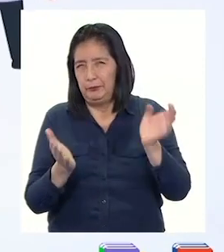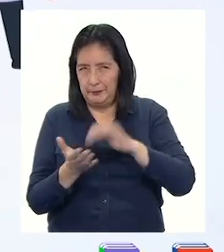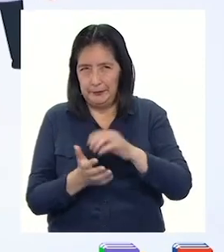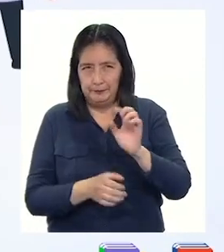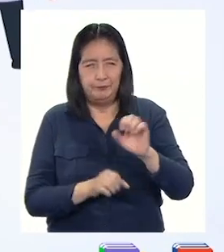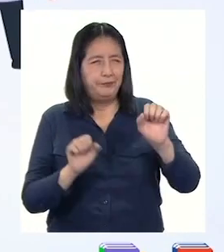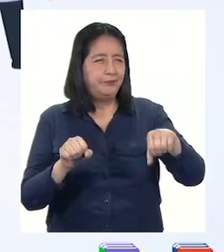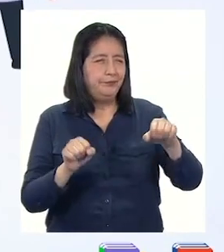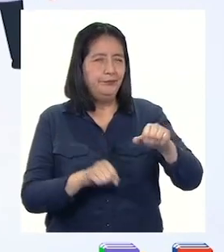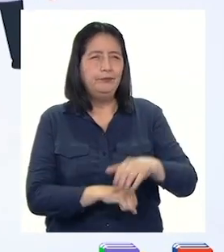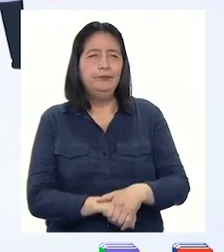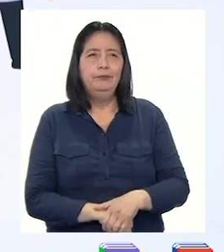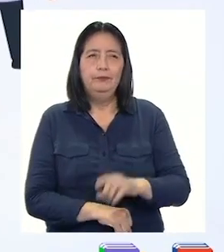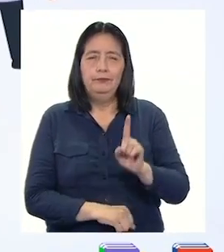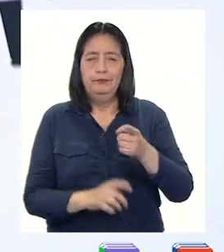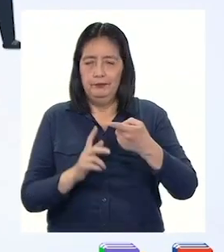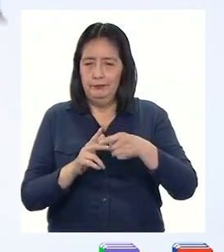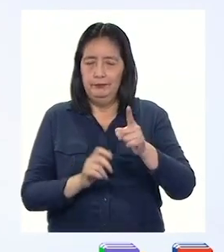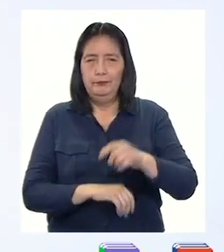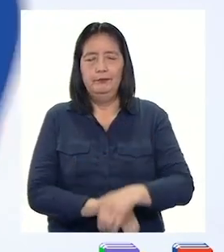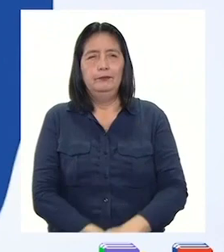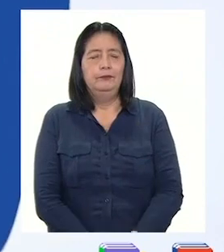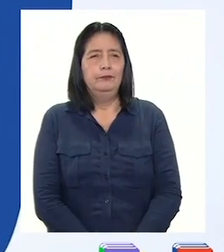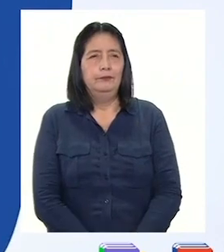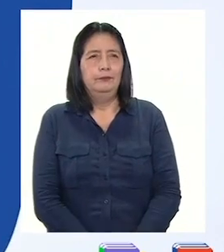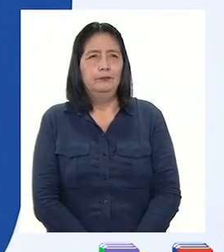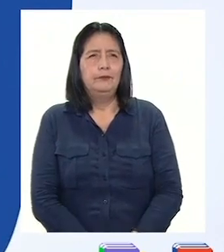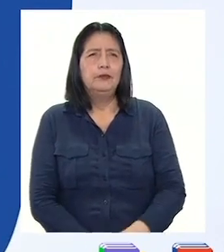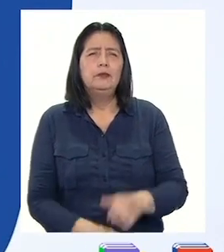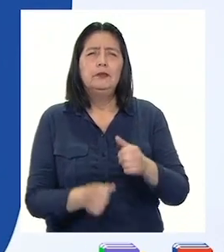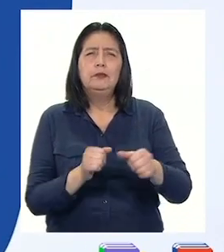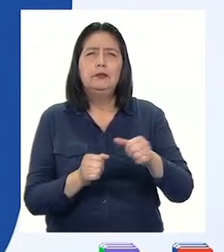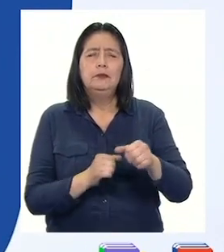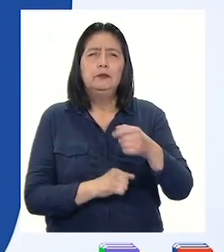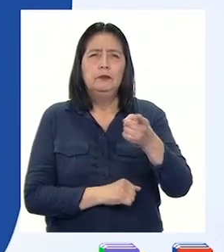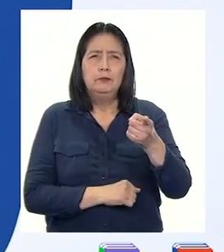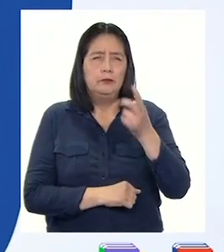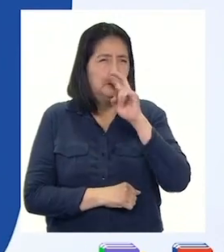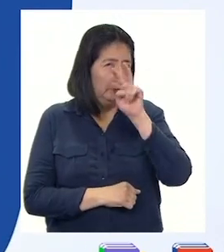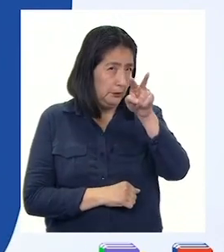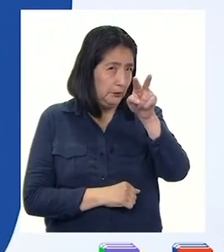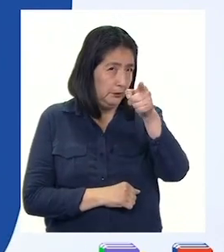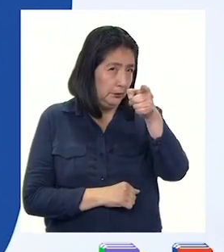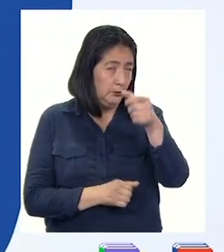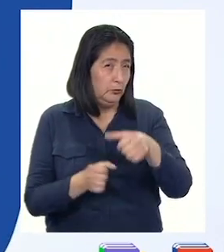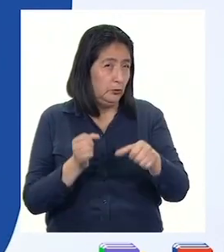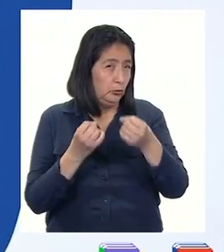más? ¡Yay! ¡Empecemos! ¿Qué número se representa aquí?